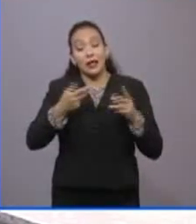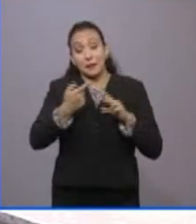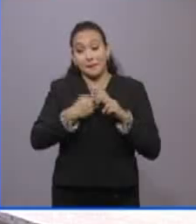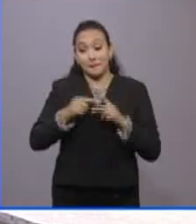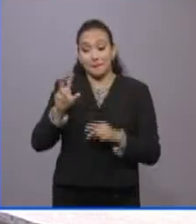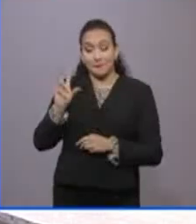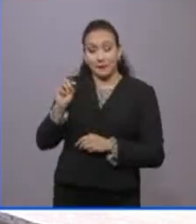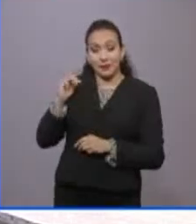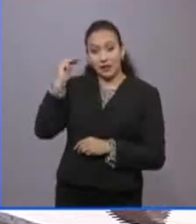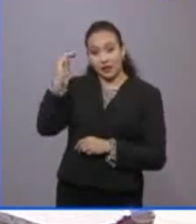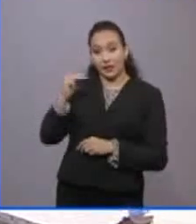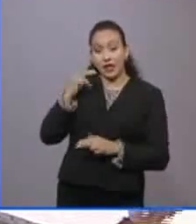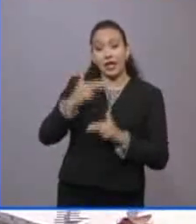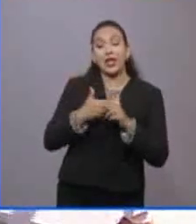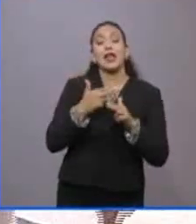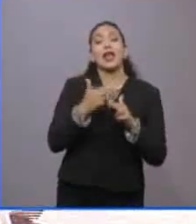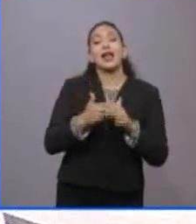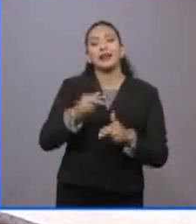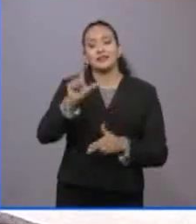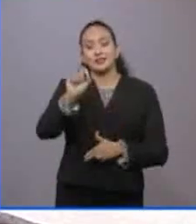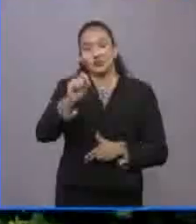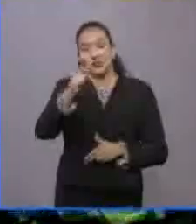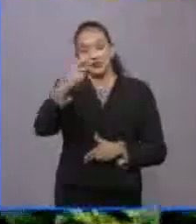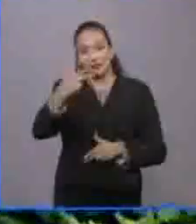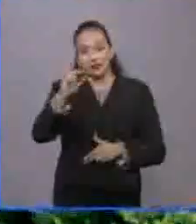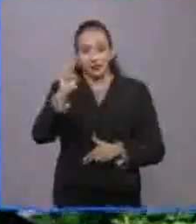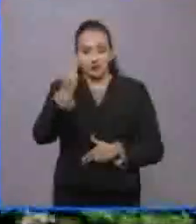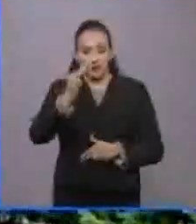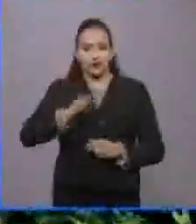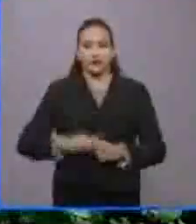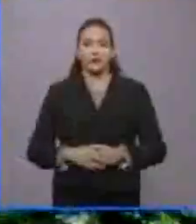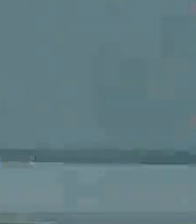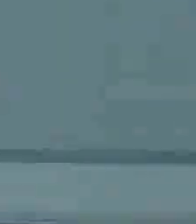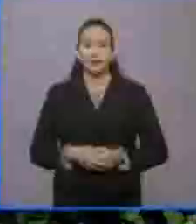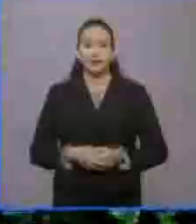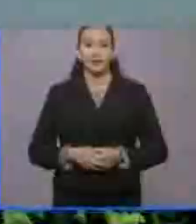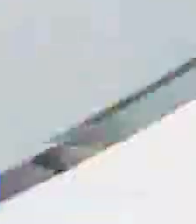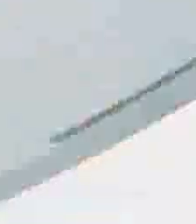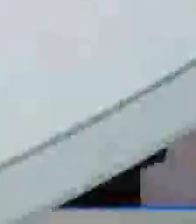de marzo y concluye el 28 de mayo.